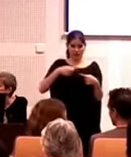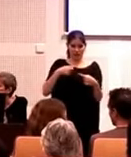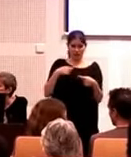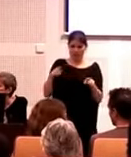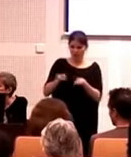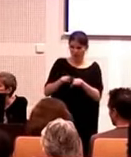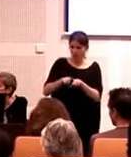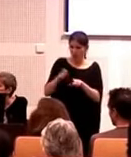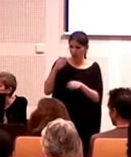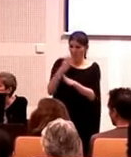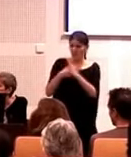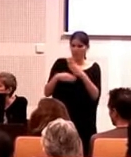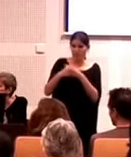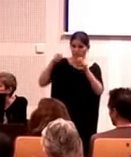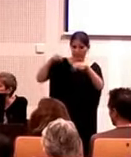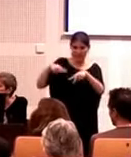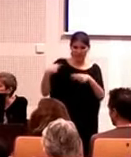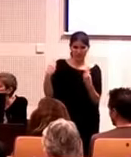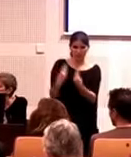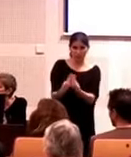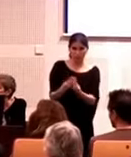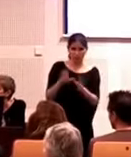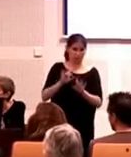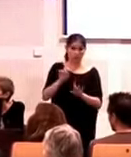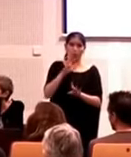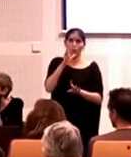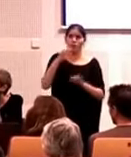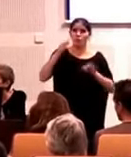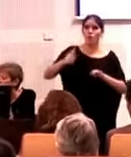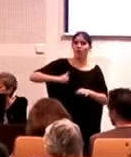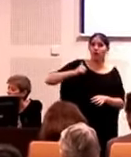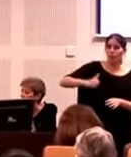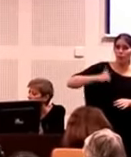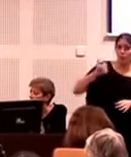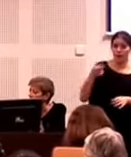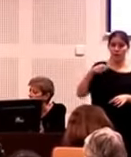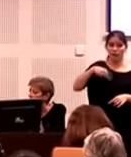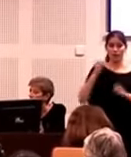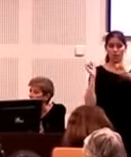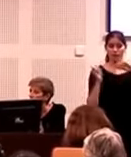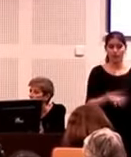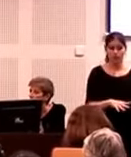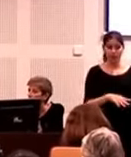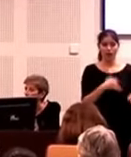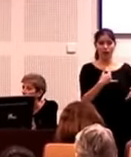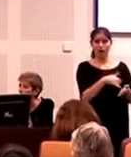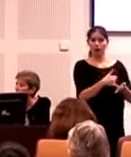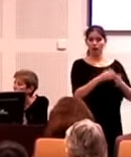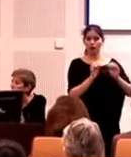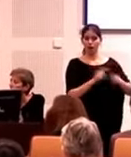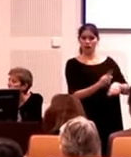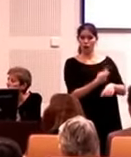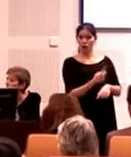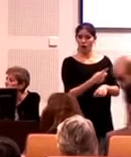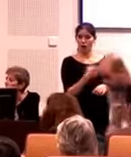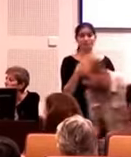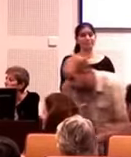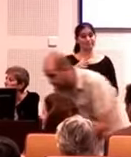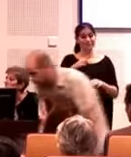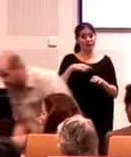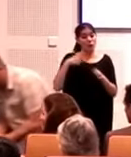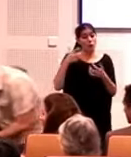sin discapacidad, porque eso quiere decir, este va pues a aprovecharse de ti, a dejarte tirada y a verte de saber qué. También con la familia de